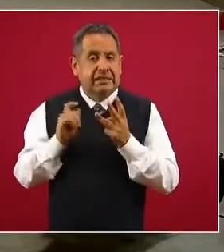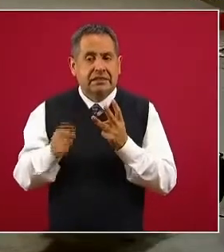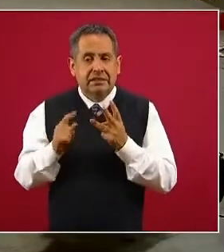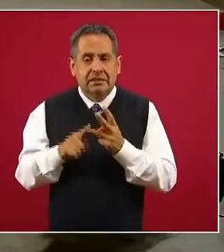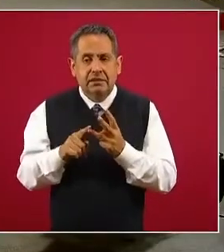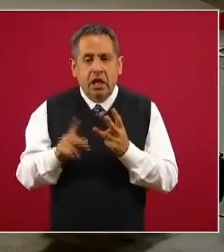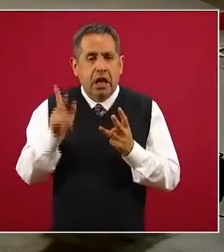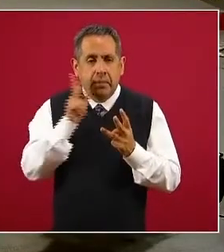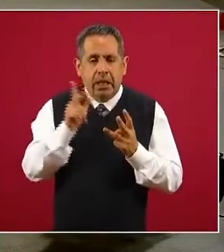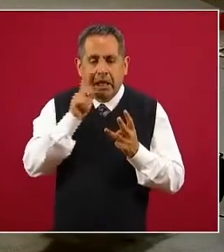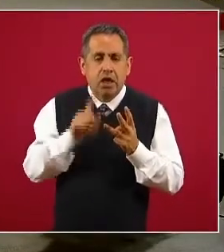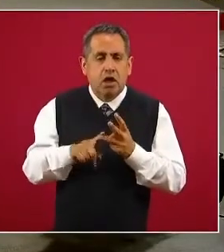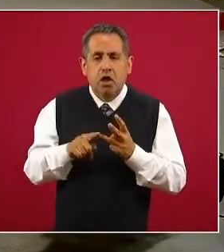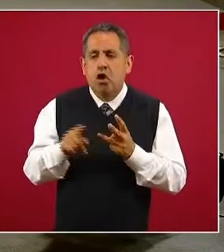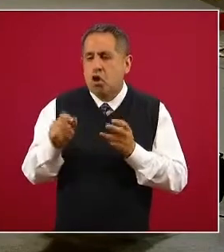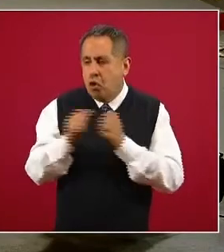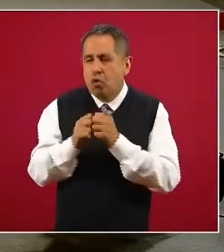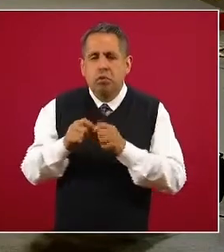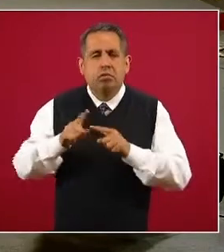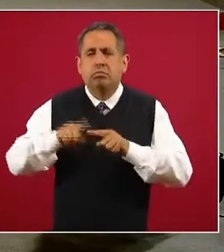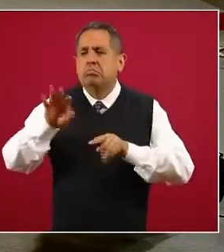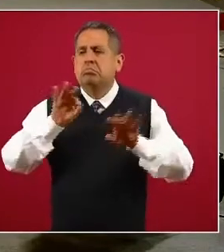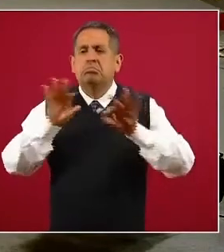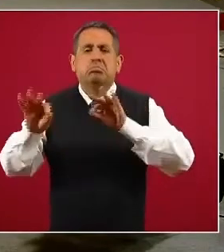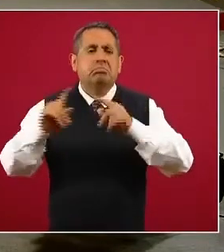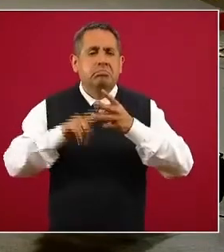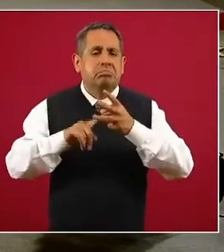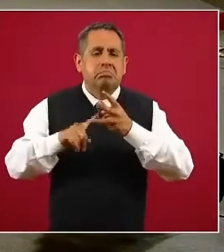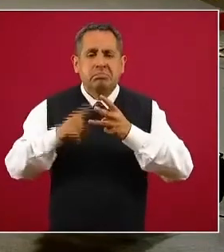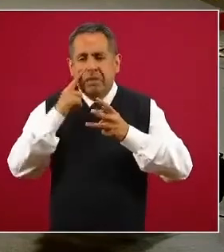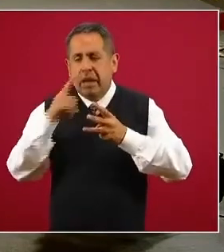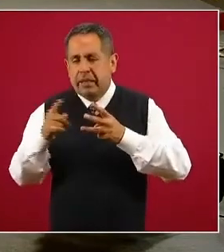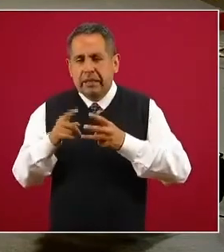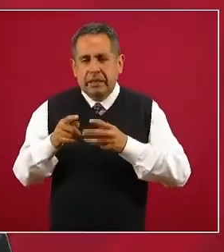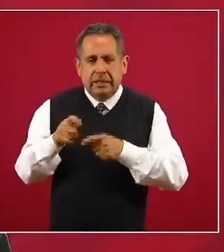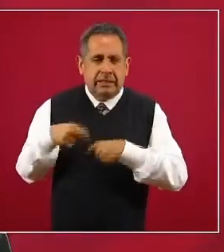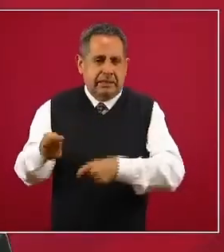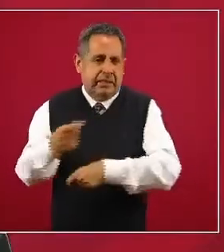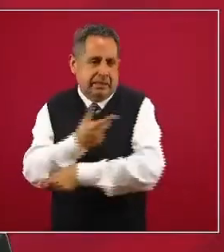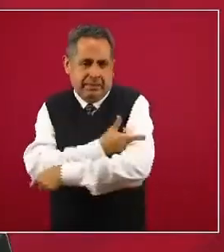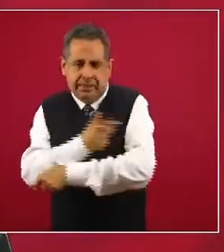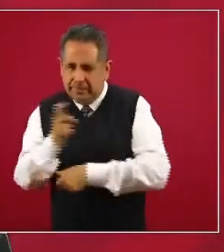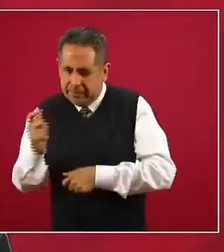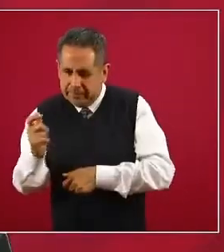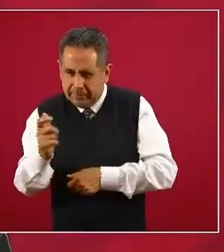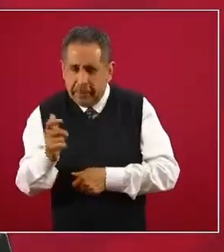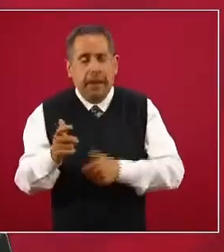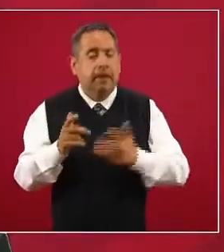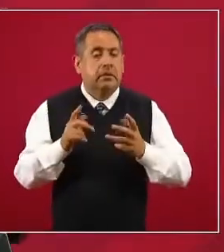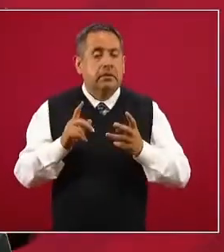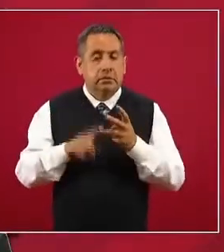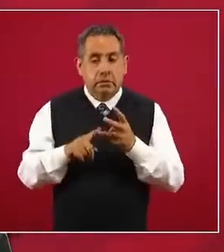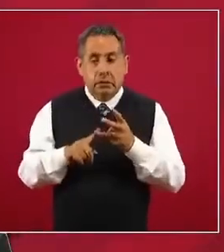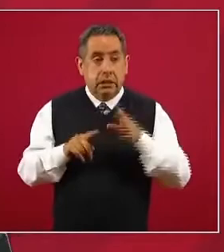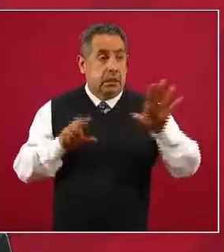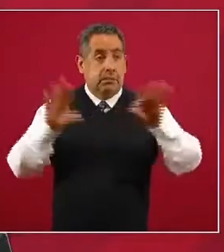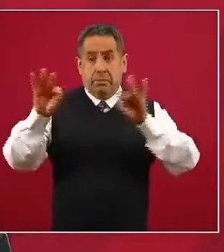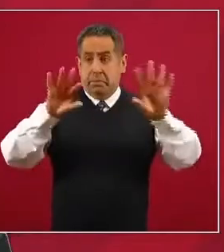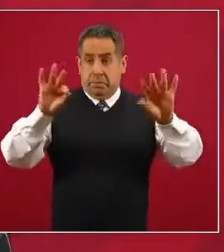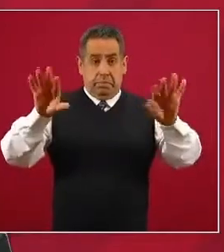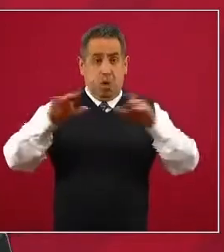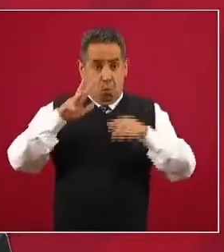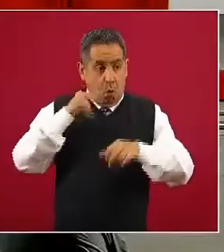el ensayo clínico aleatorio o de asignación aleatoria de tratamientos, en donde se reclutan a los